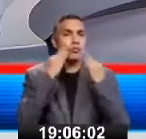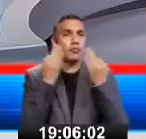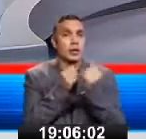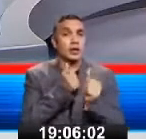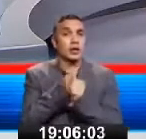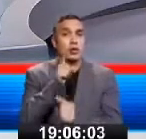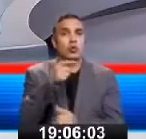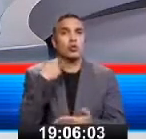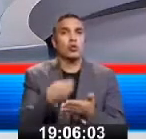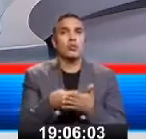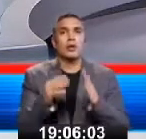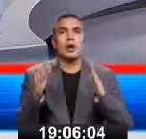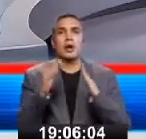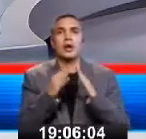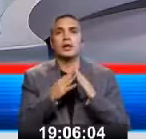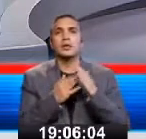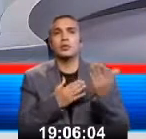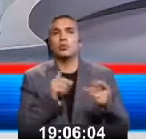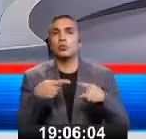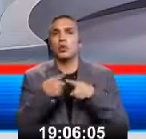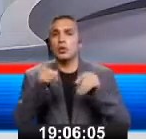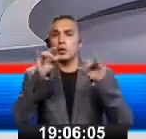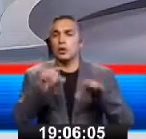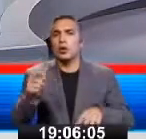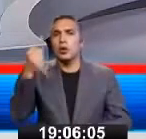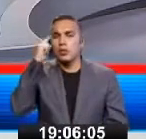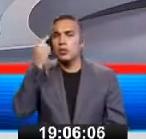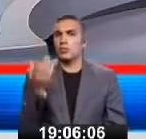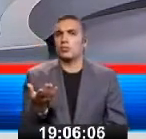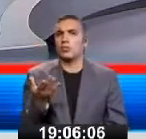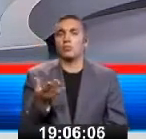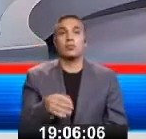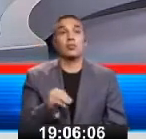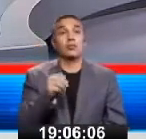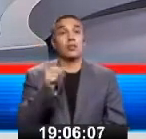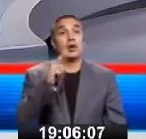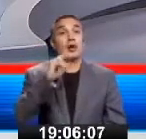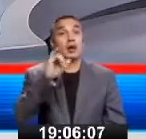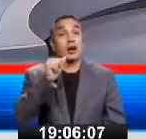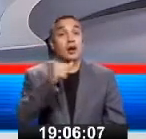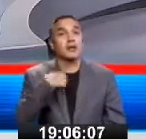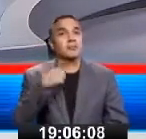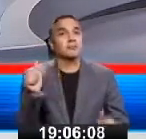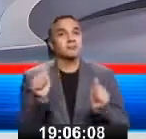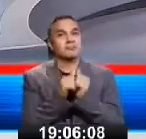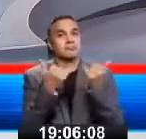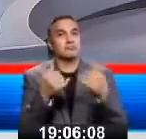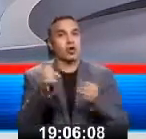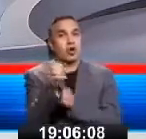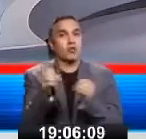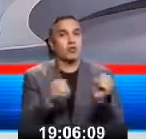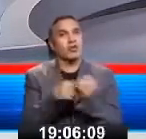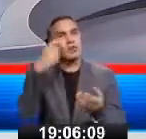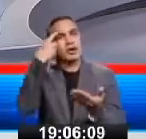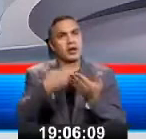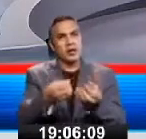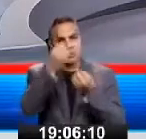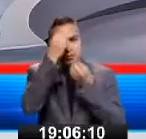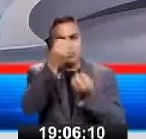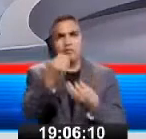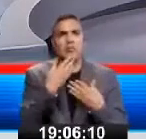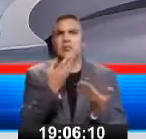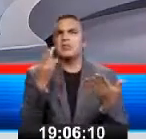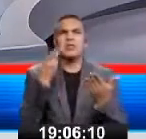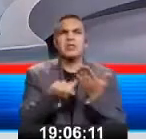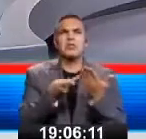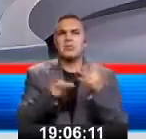cercanos compraron bienes mientras él era secretario de Estado? María Gabriela Castro nos acompaña hoy en el estudio para contarnos de qué se